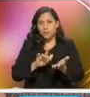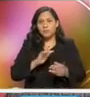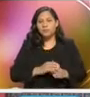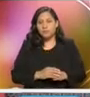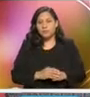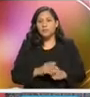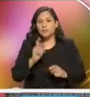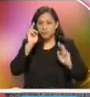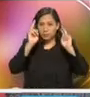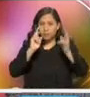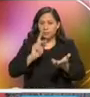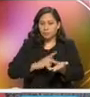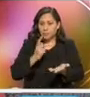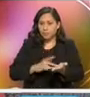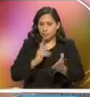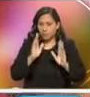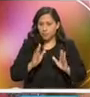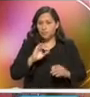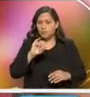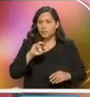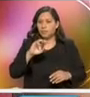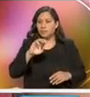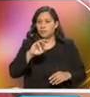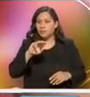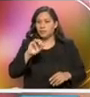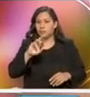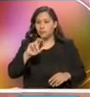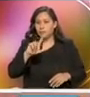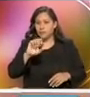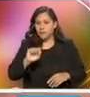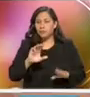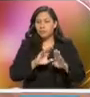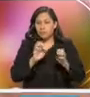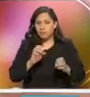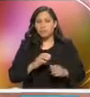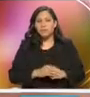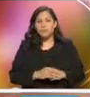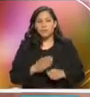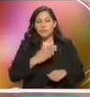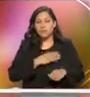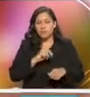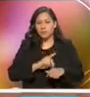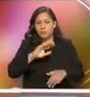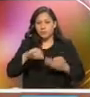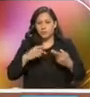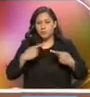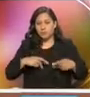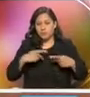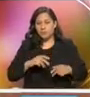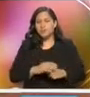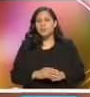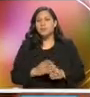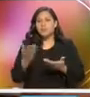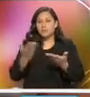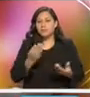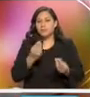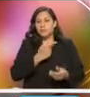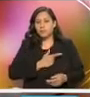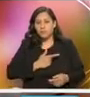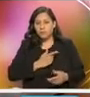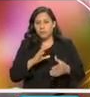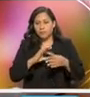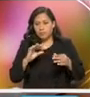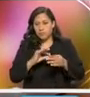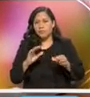que ya nos ha visitado más de una ocasión, Jaime Morales. ¿Cómo estás? Hola Pau, buenos días a todo el auditorio. Buenos días, recibirte es un gusto que nos cuentes